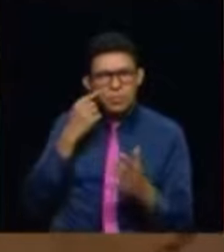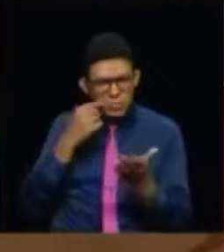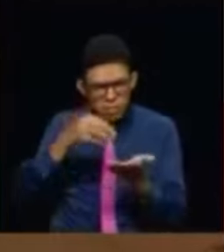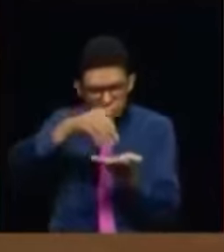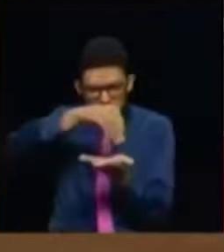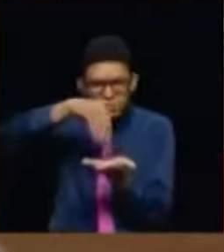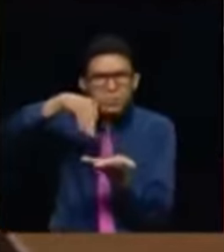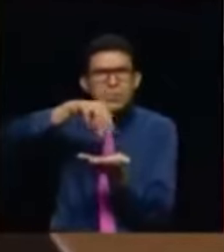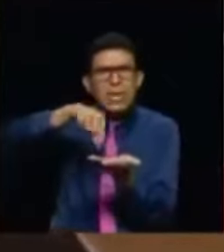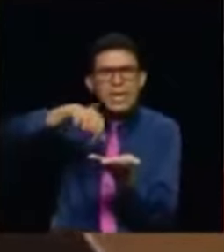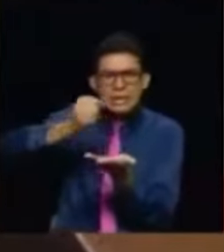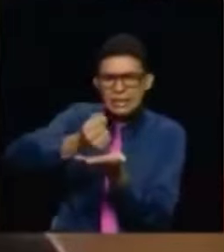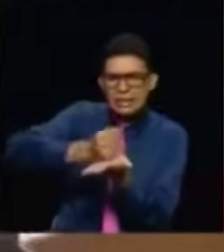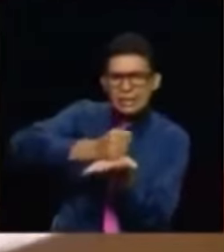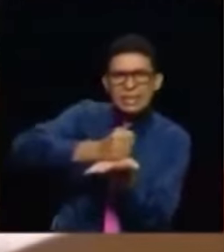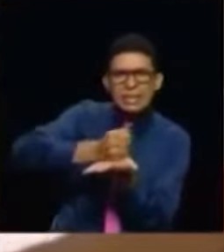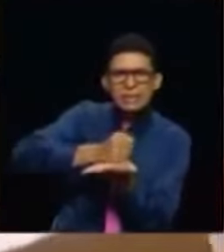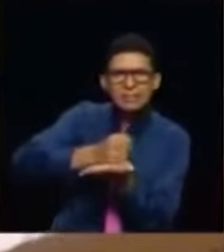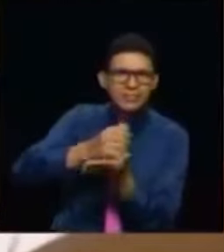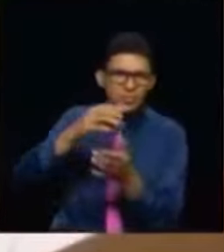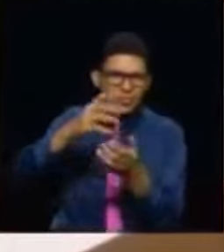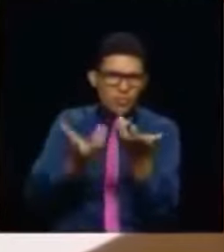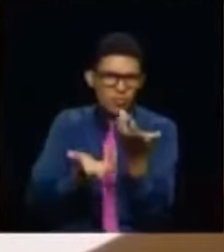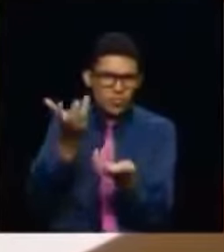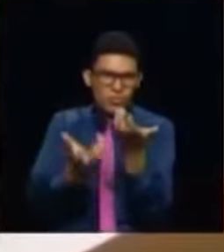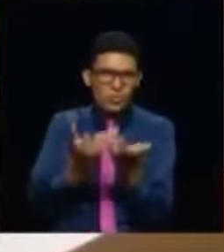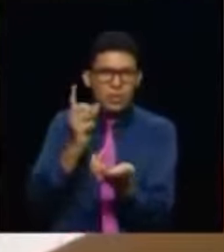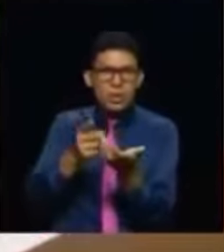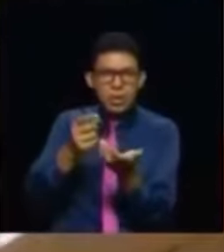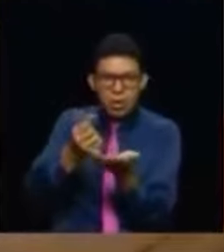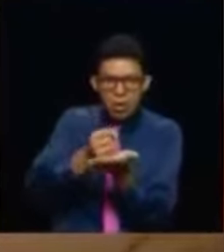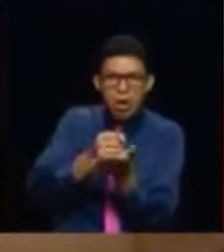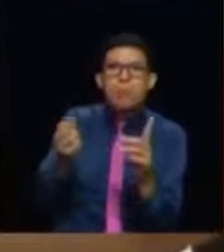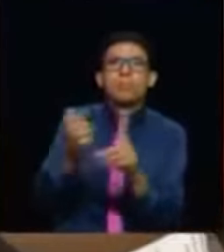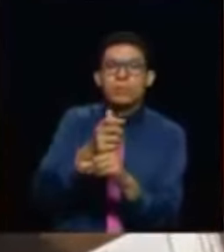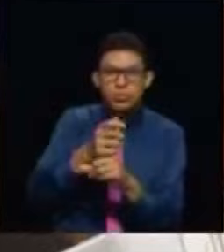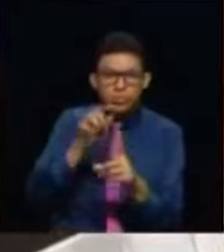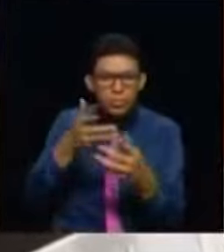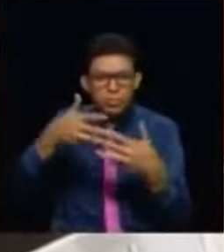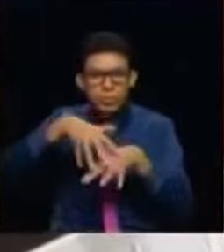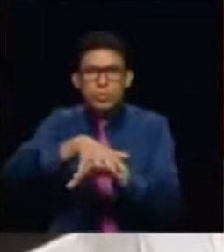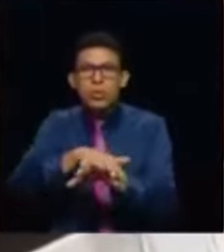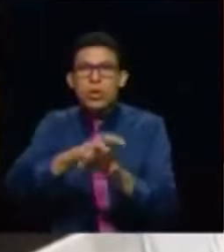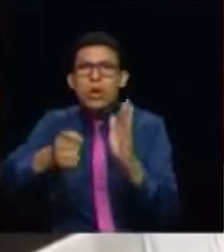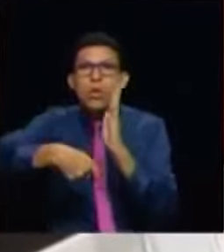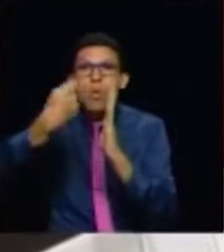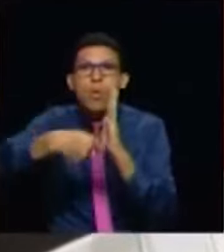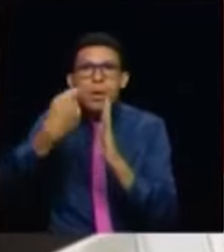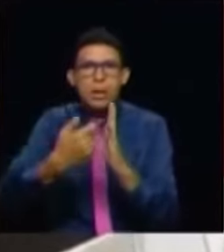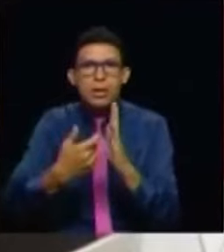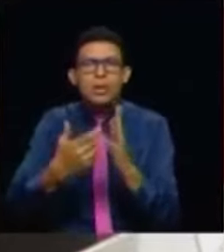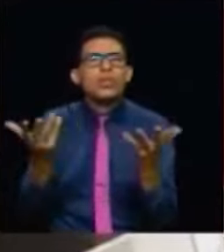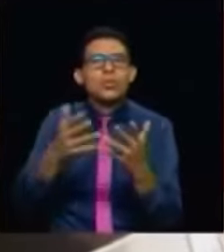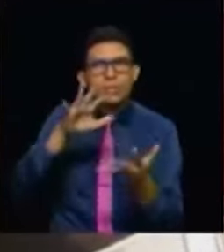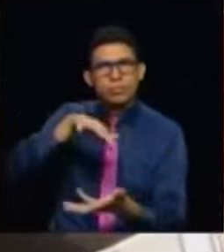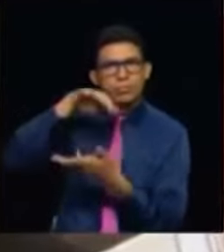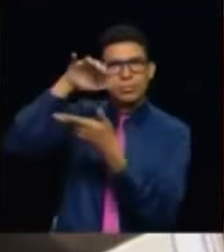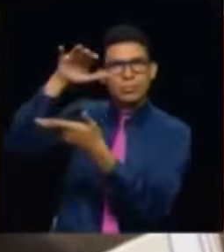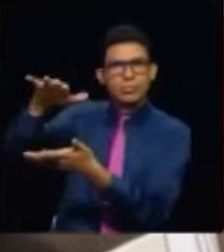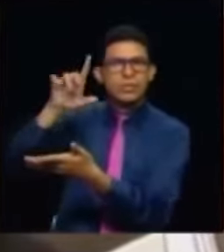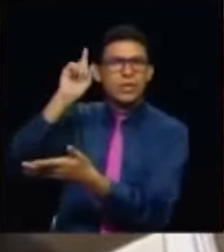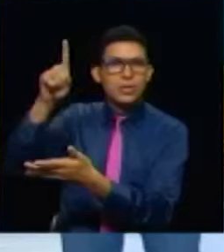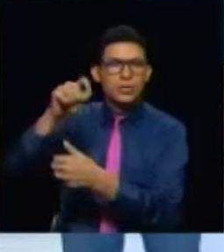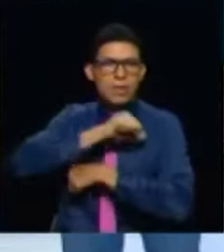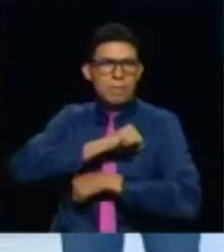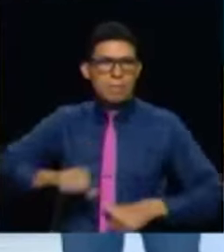carga de contenedores, se detectó un mezclado de clorhidrato de cocaína con pimentón molido, el cual tenía como destino final Amberes, en